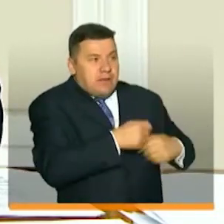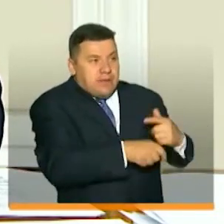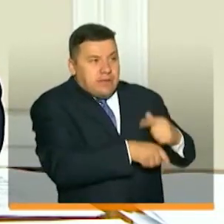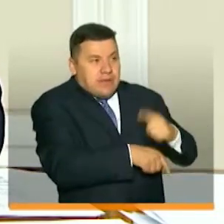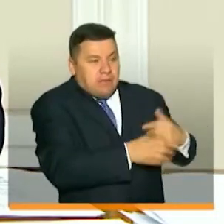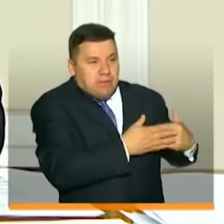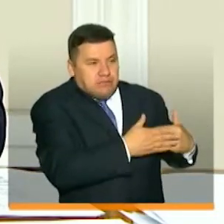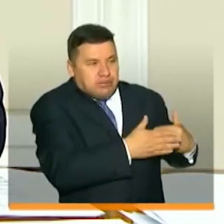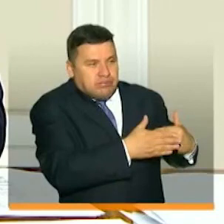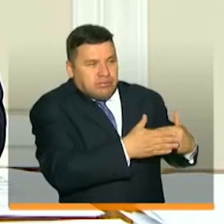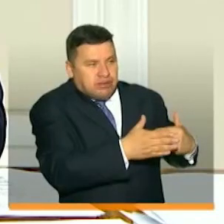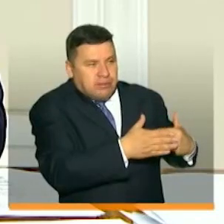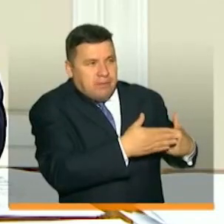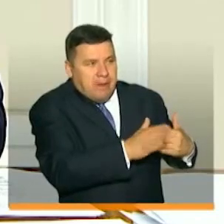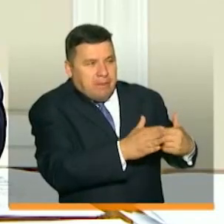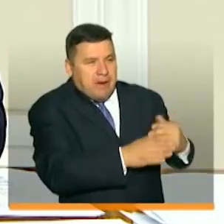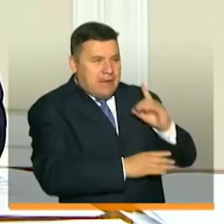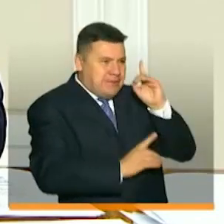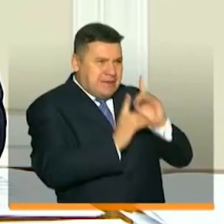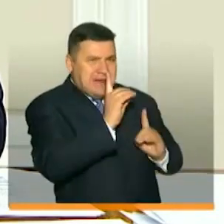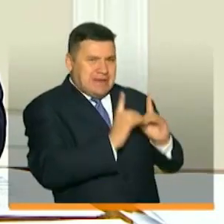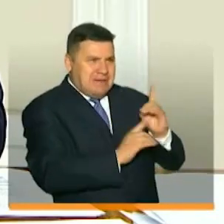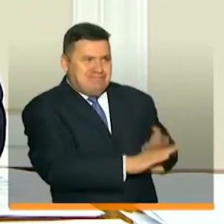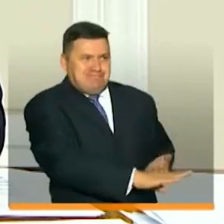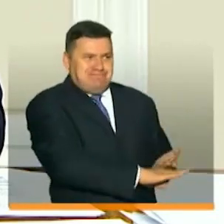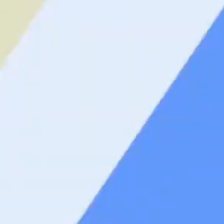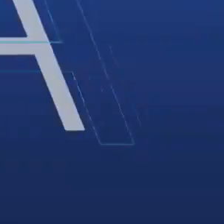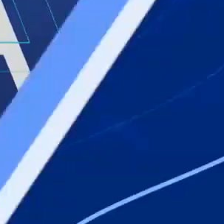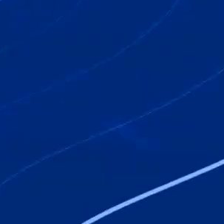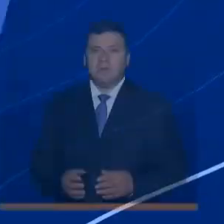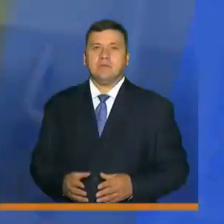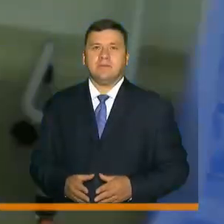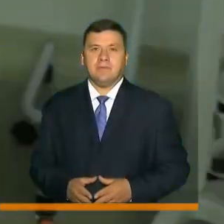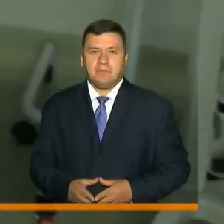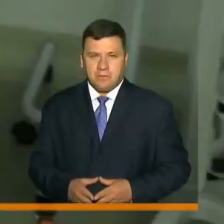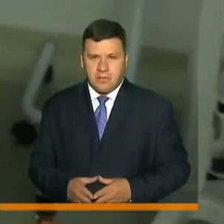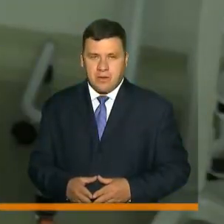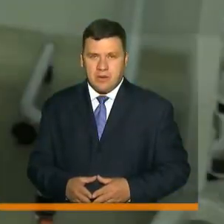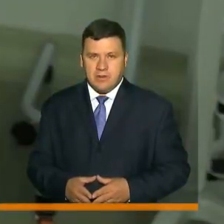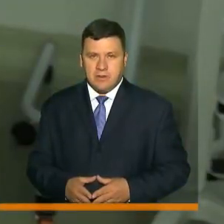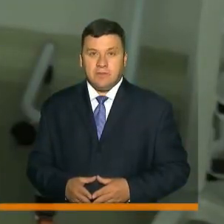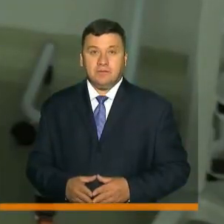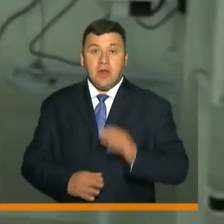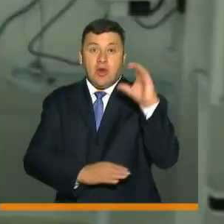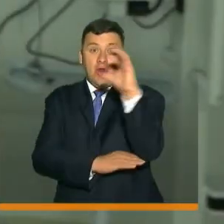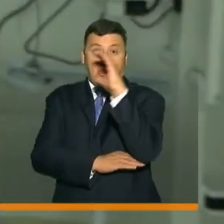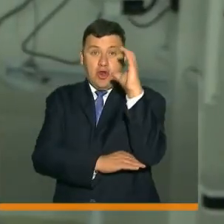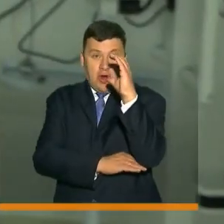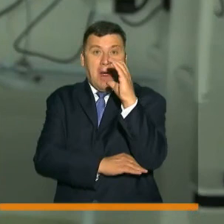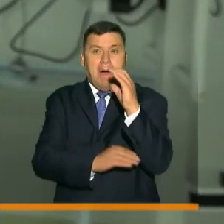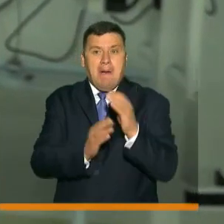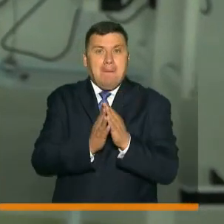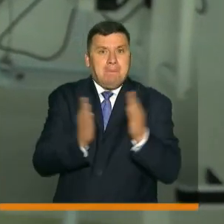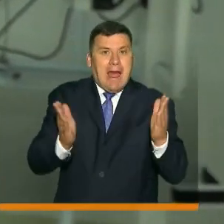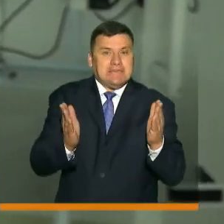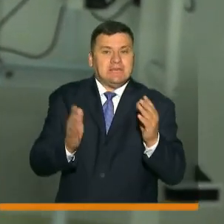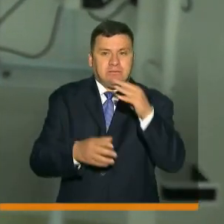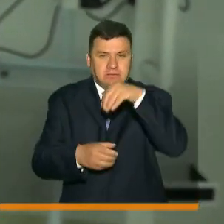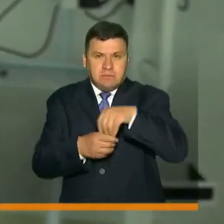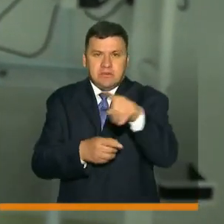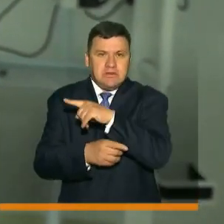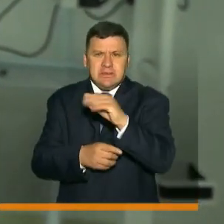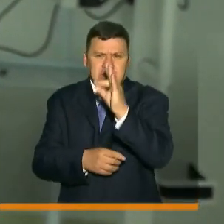tiempo, donde se deben tomar de pronto algunas medidas adicionales. Colombia expande su capacidad